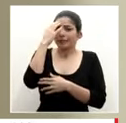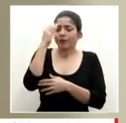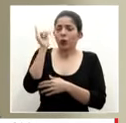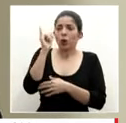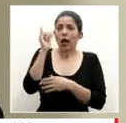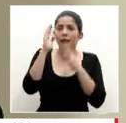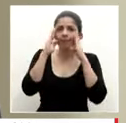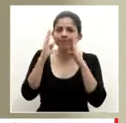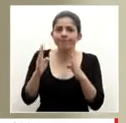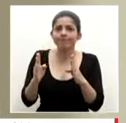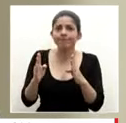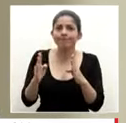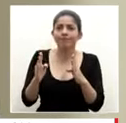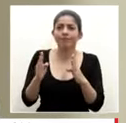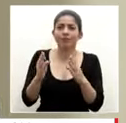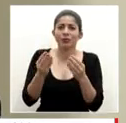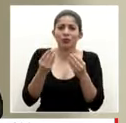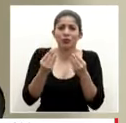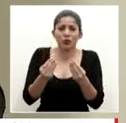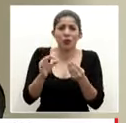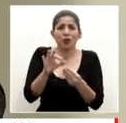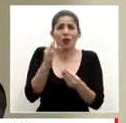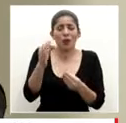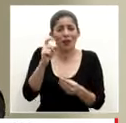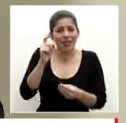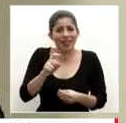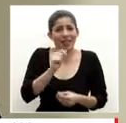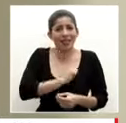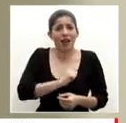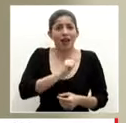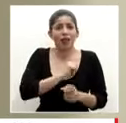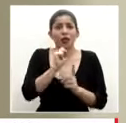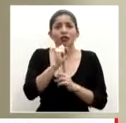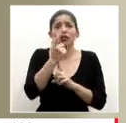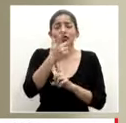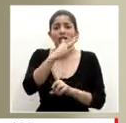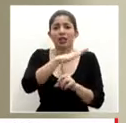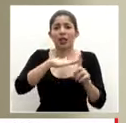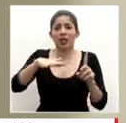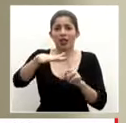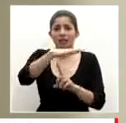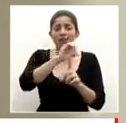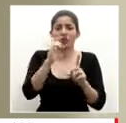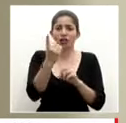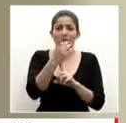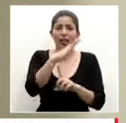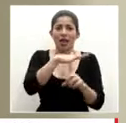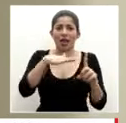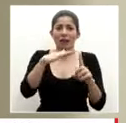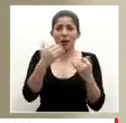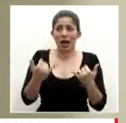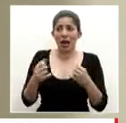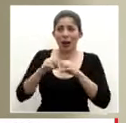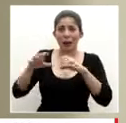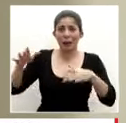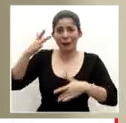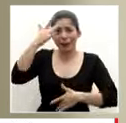las formas que tenemos que comportarnos como sociedad en medio de una